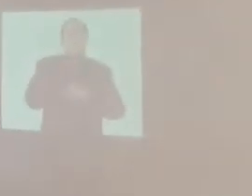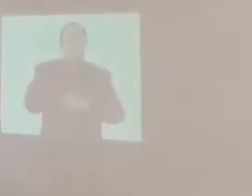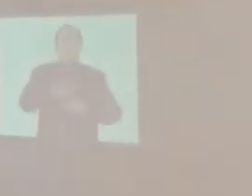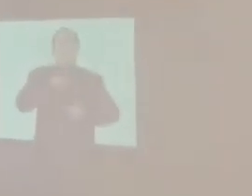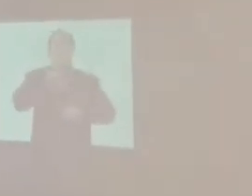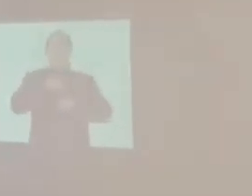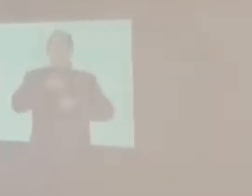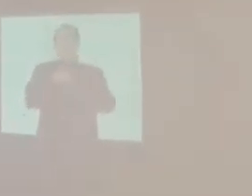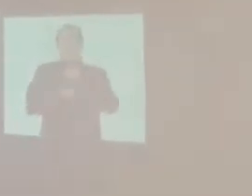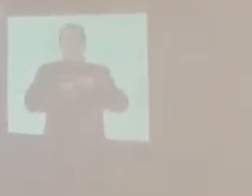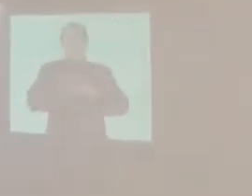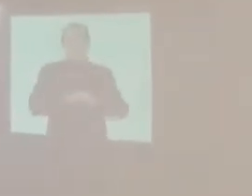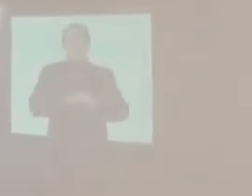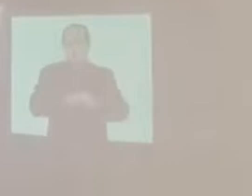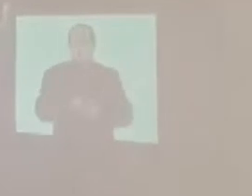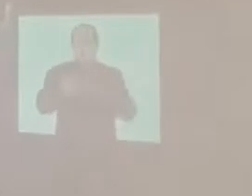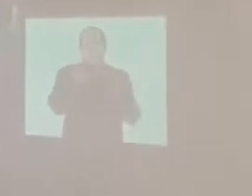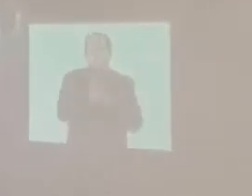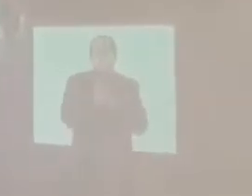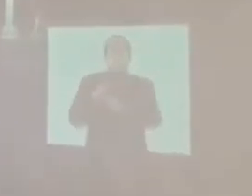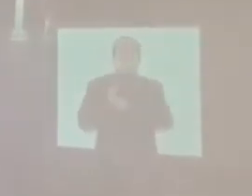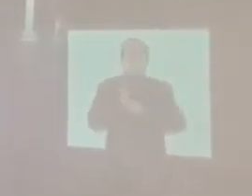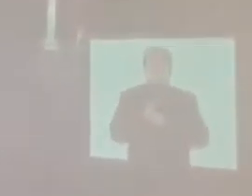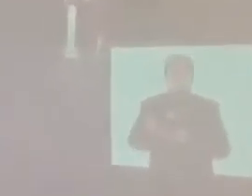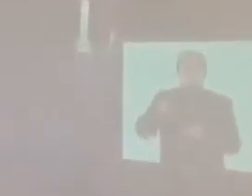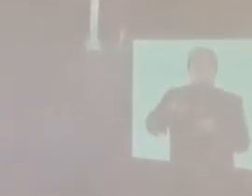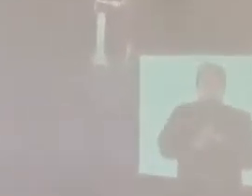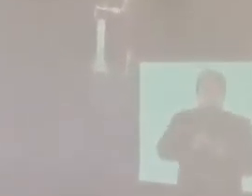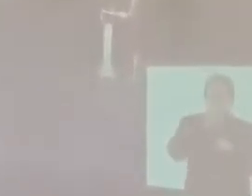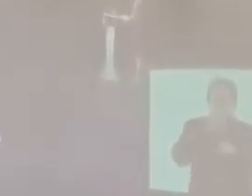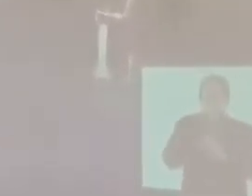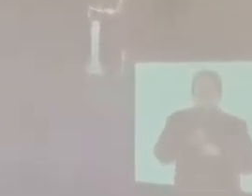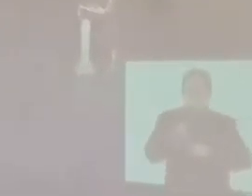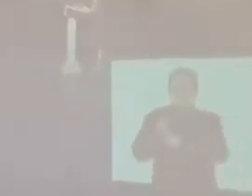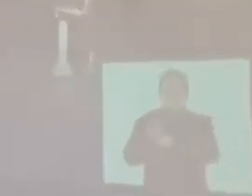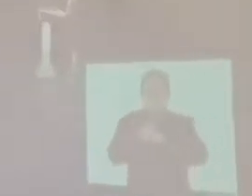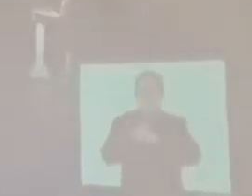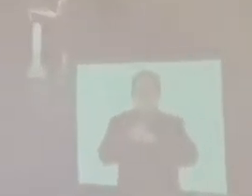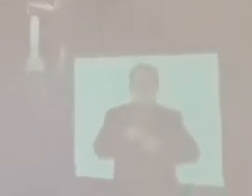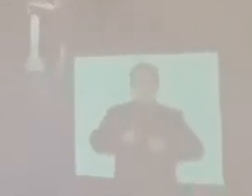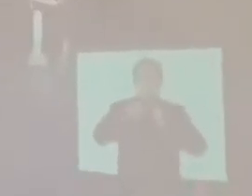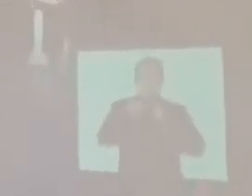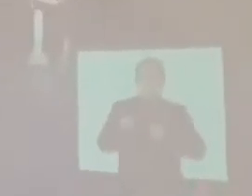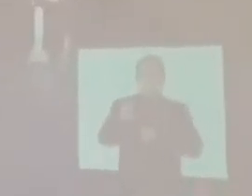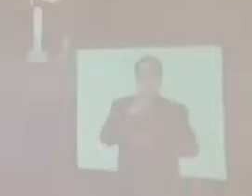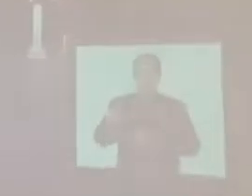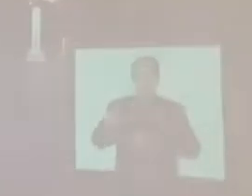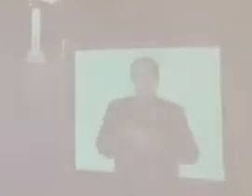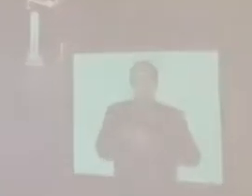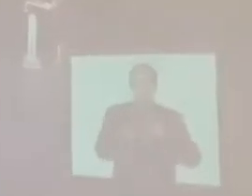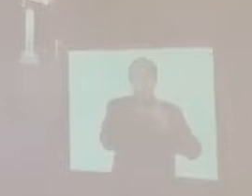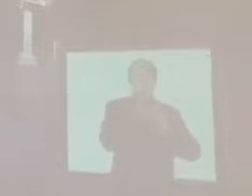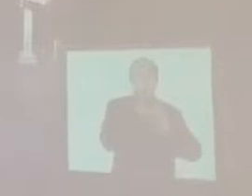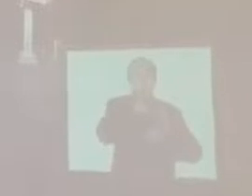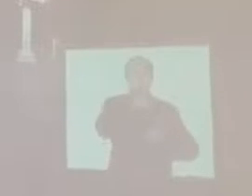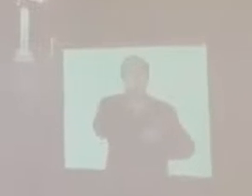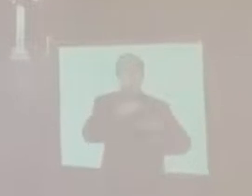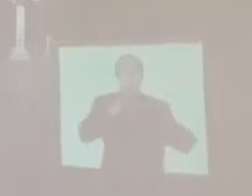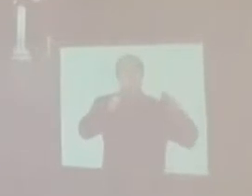la Brigada de Vigilancia en la Secretaría de Seguridad Ciudadana. Se construye en los techos de la central de